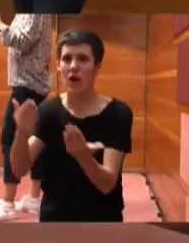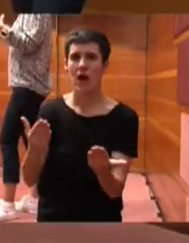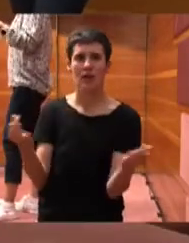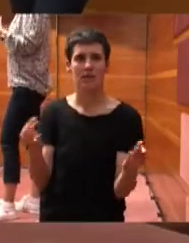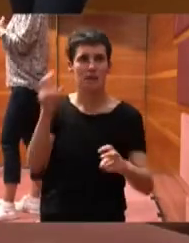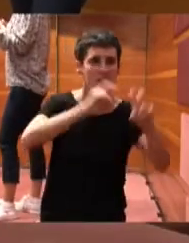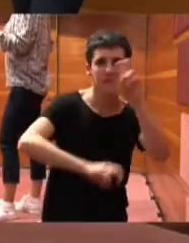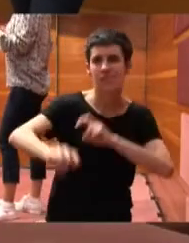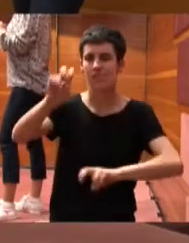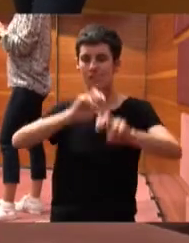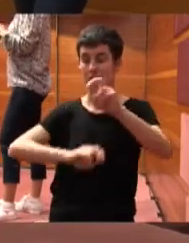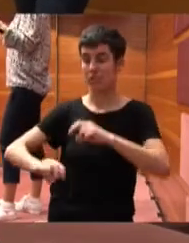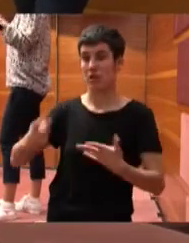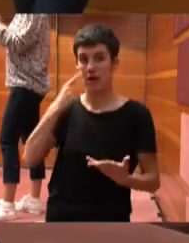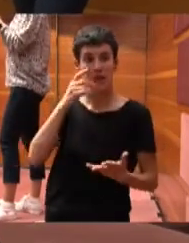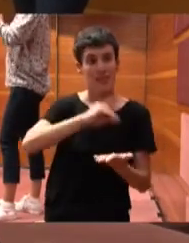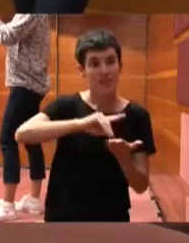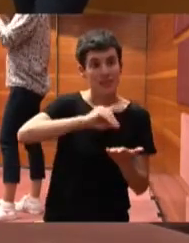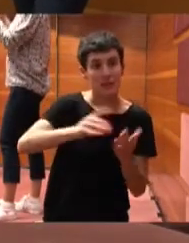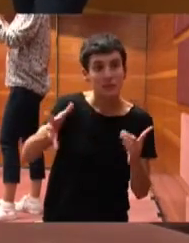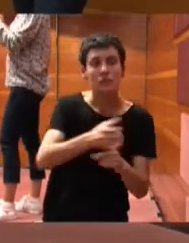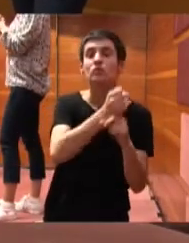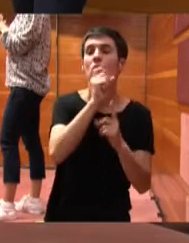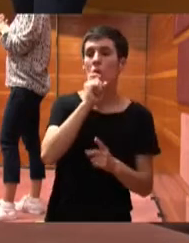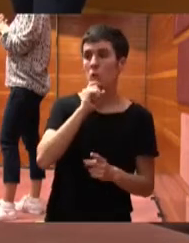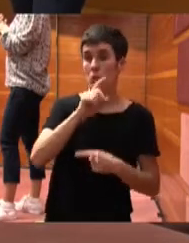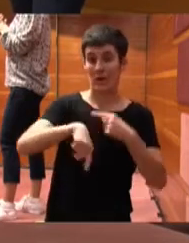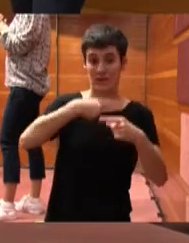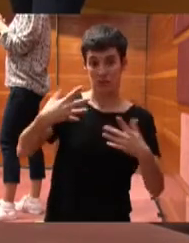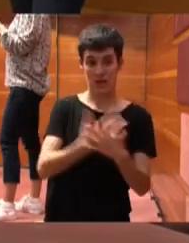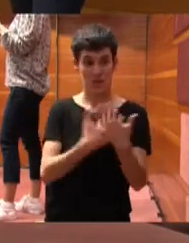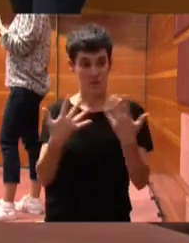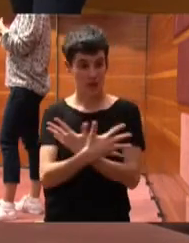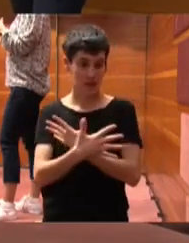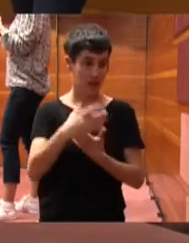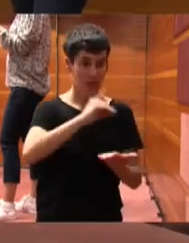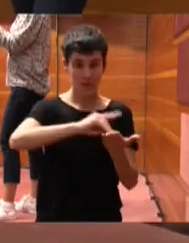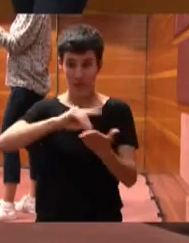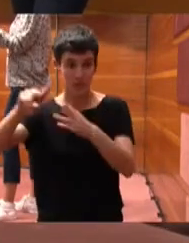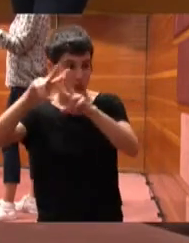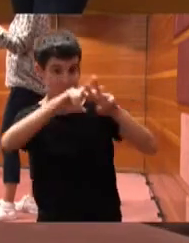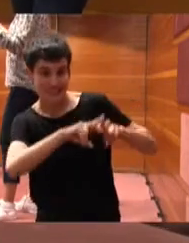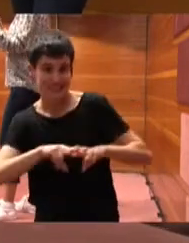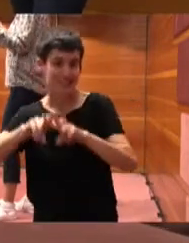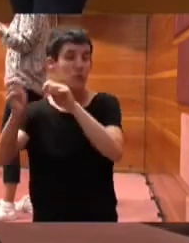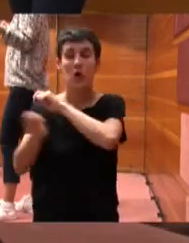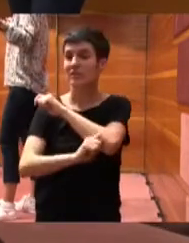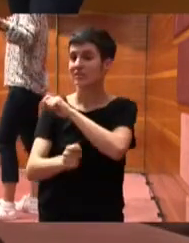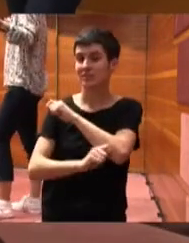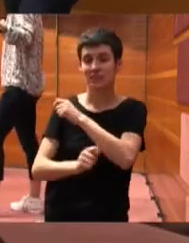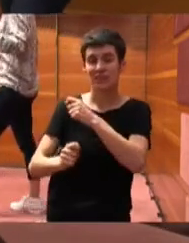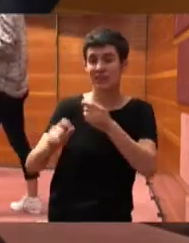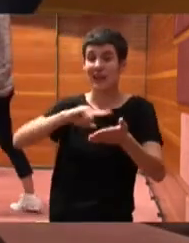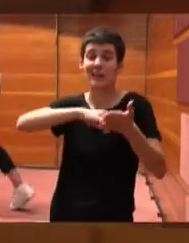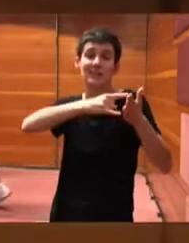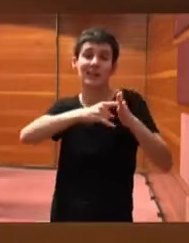conseguir, buscarnos la vida para conseguir esos datos y a partir de ahí hacer el cruce de datos. Son técnicas matemáticas que